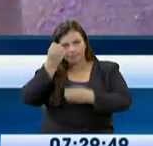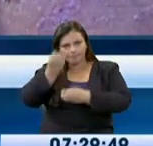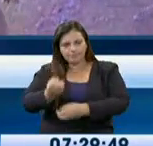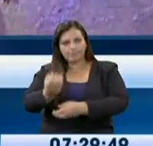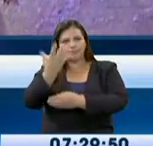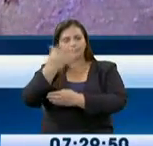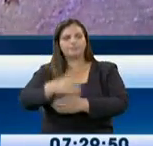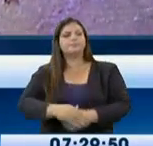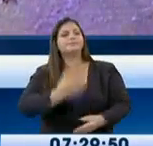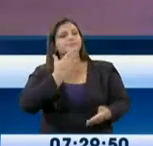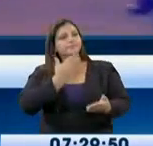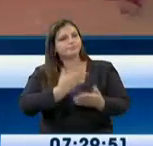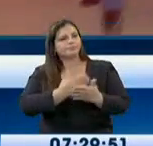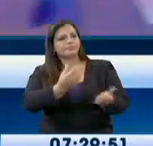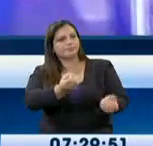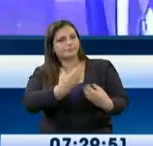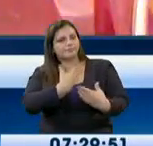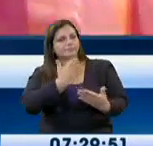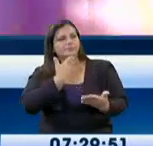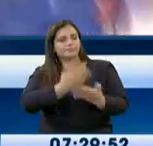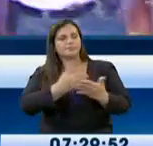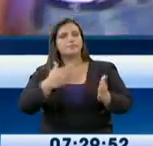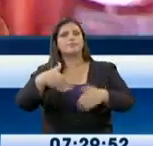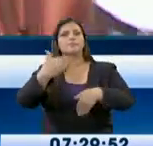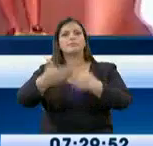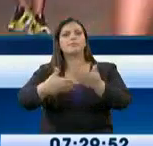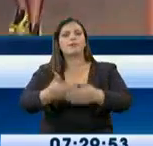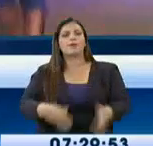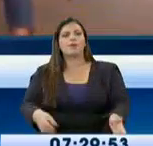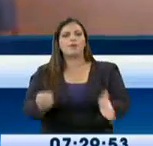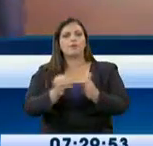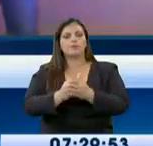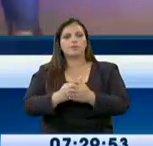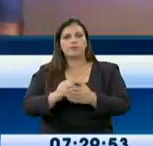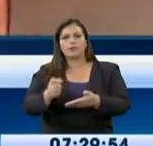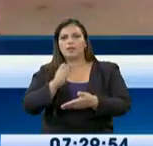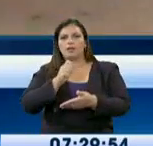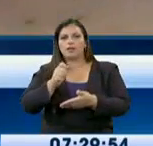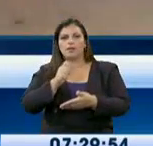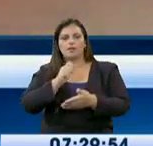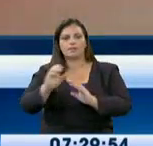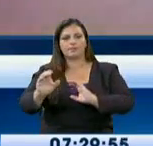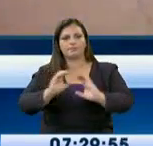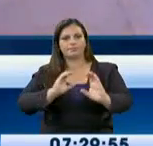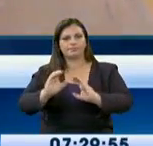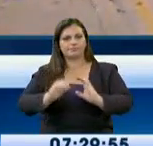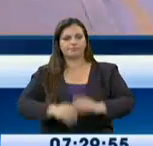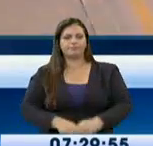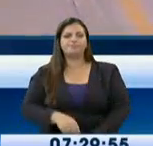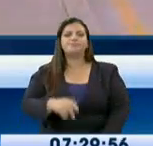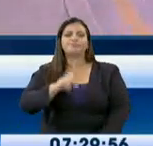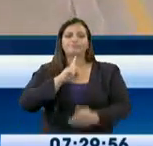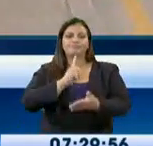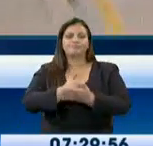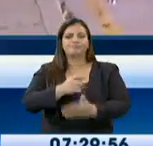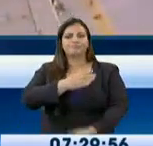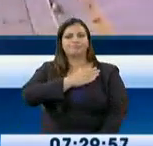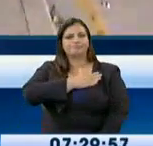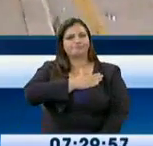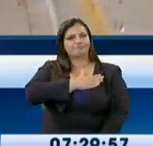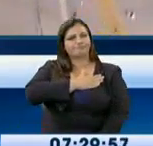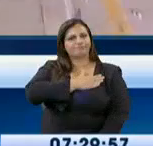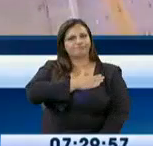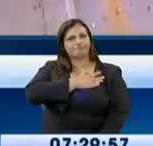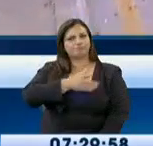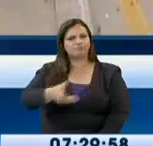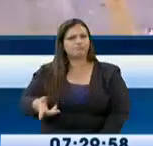tu reporte. Más adelante volveremos a enlazarnos contigo. Y lamentable, sin duda, de determinarse que efectivamente el